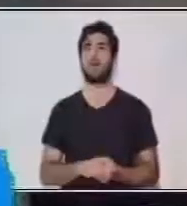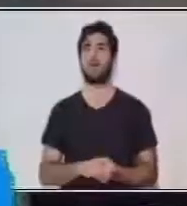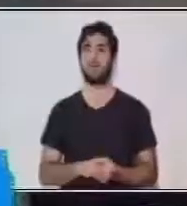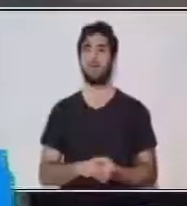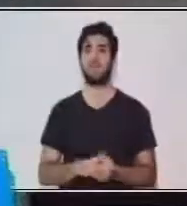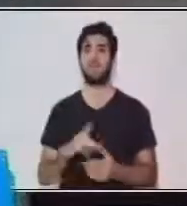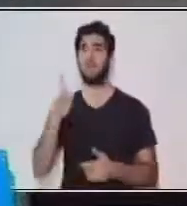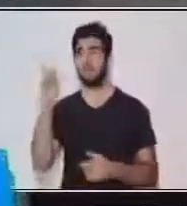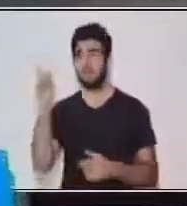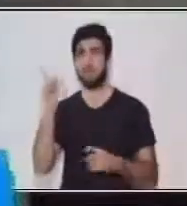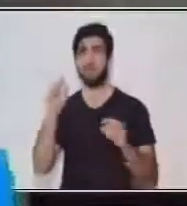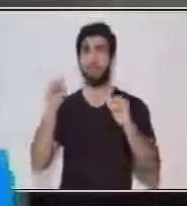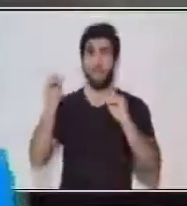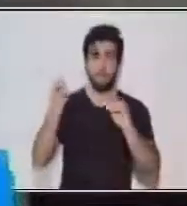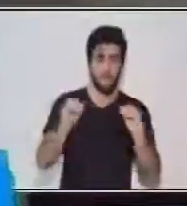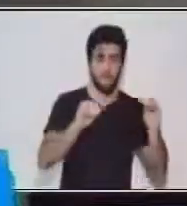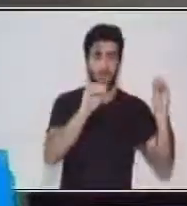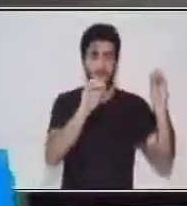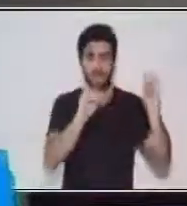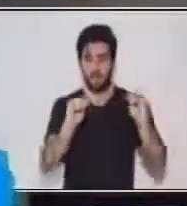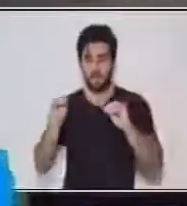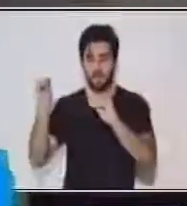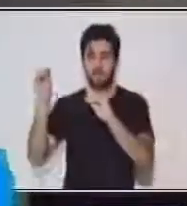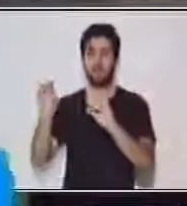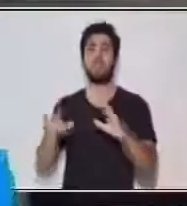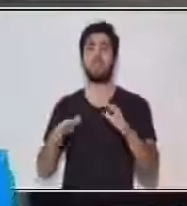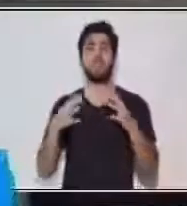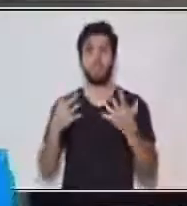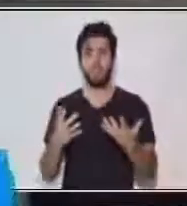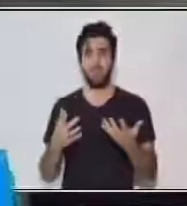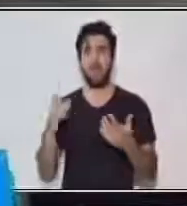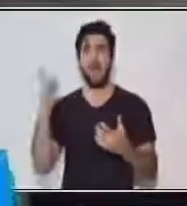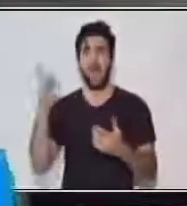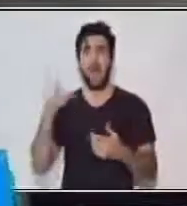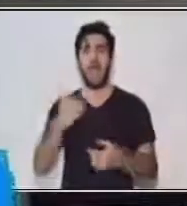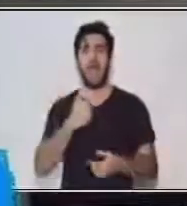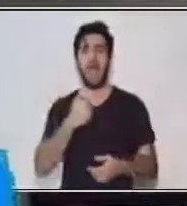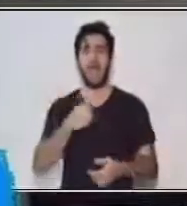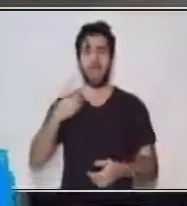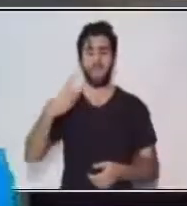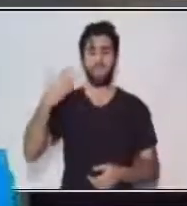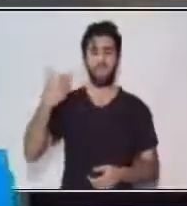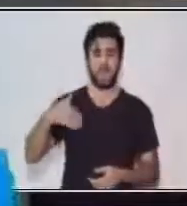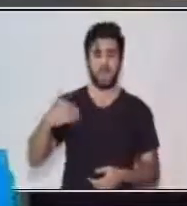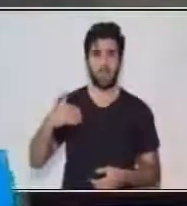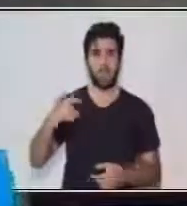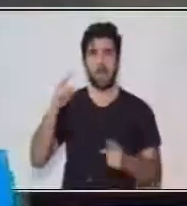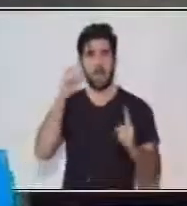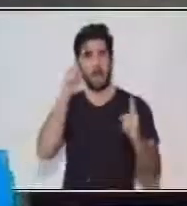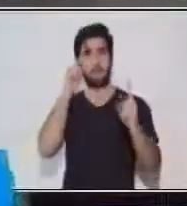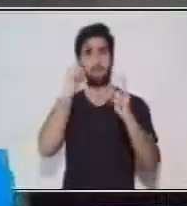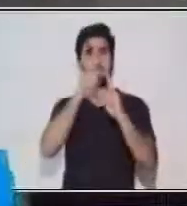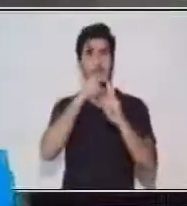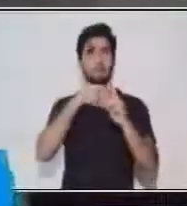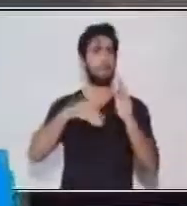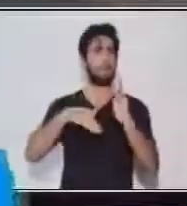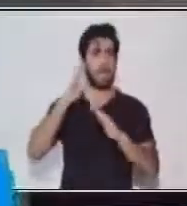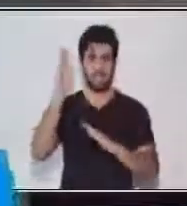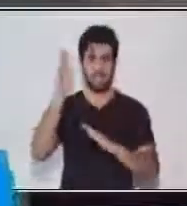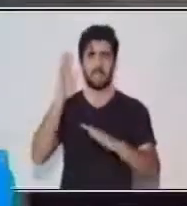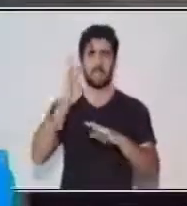el objeto en este momento alcanza su velocidad máxima, porque viene de una velocidad